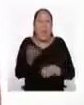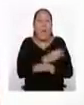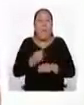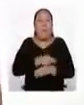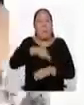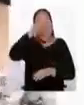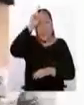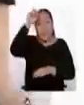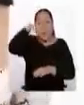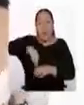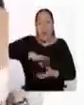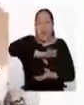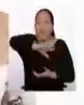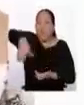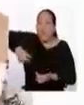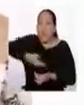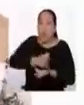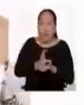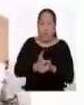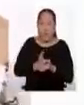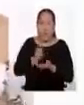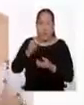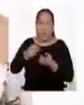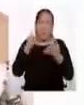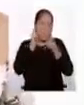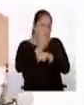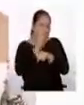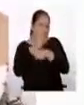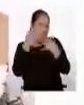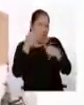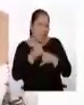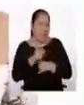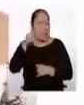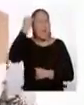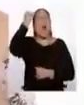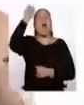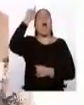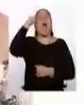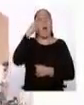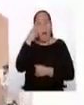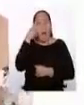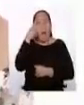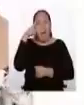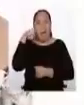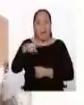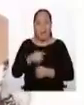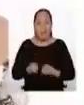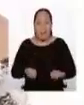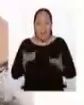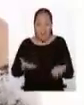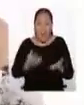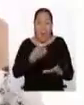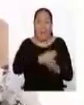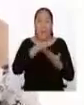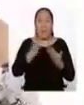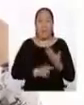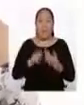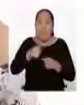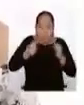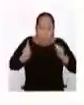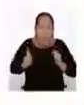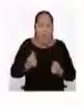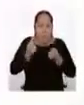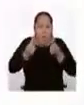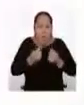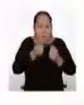como jugando. Esta idea se hizo posible gracias a que tuvo la oportunidad de desarrollar su proyecto y que nunca desistió de sus